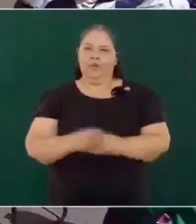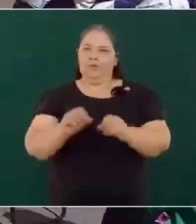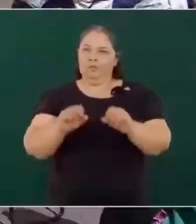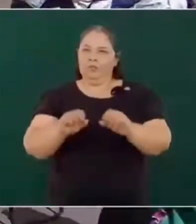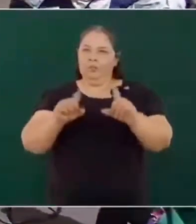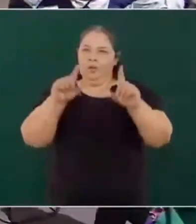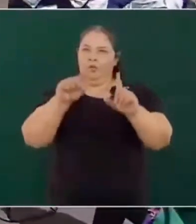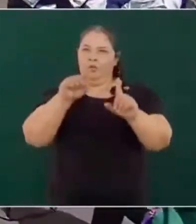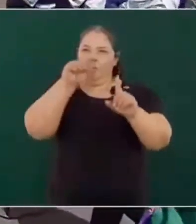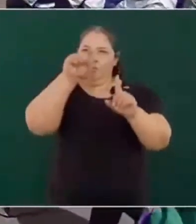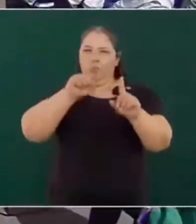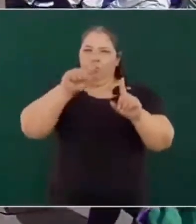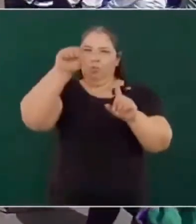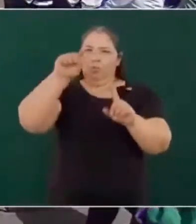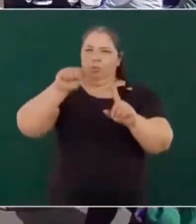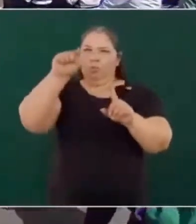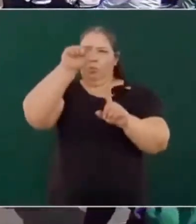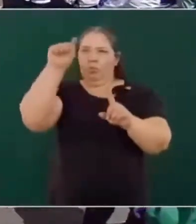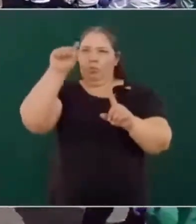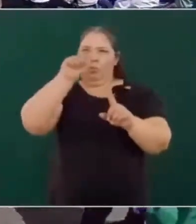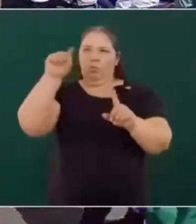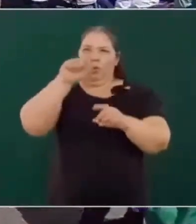por años.